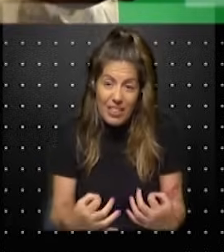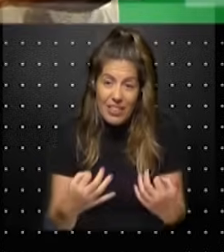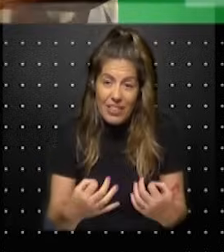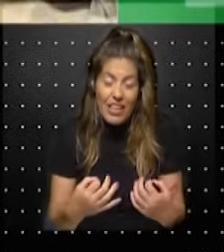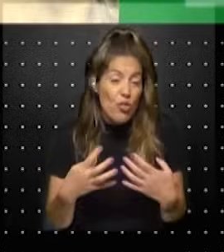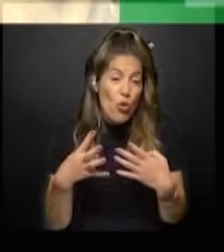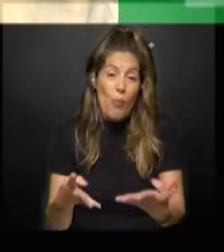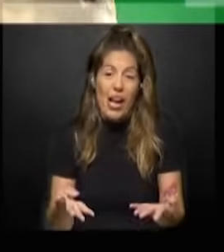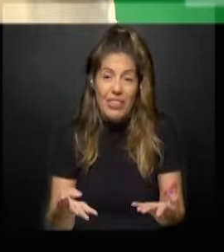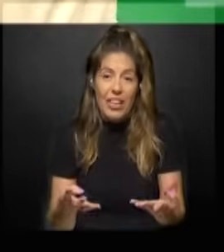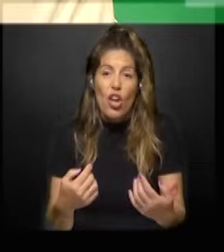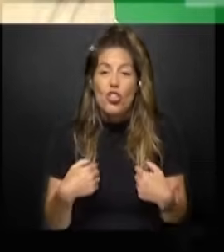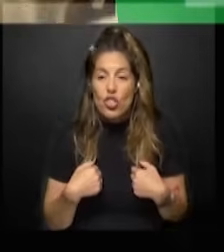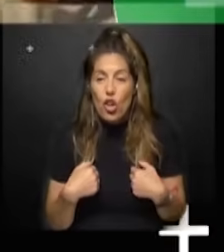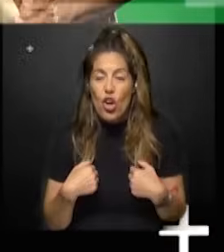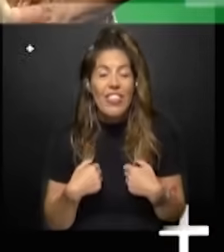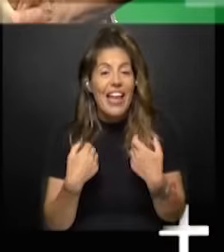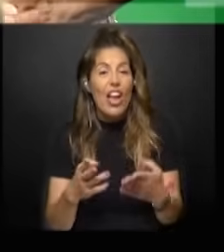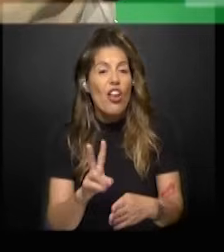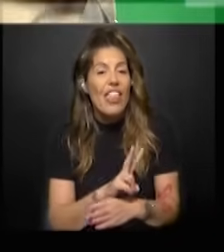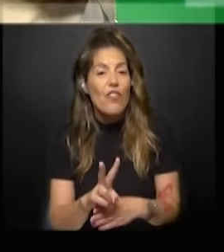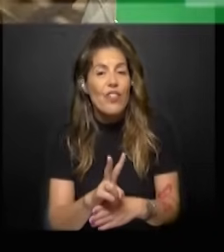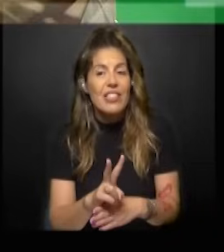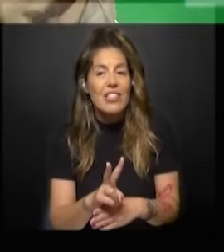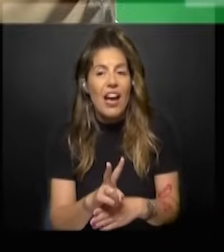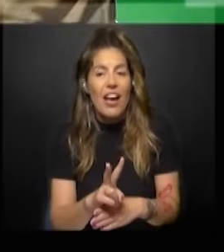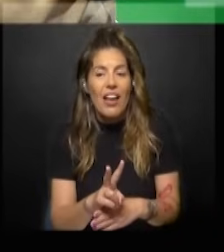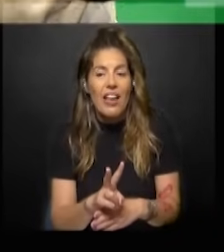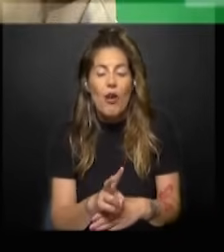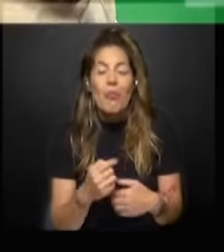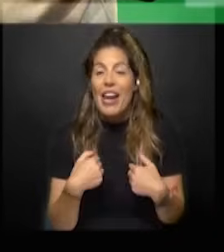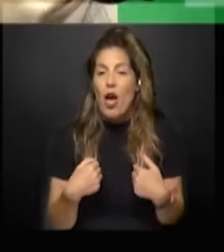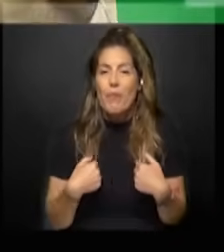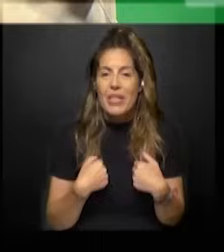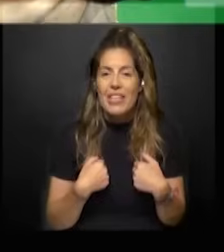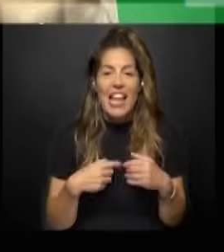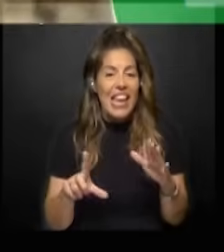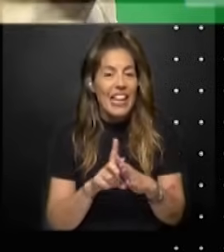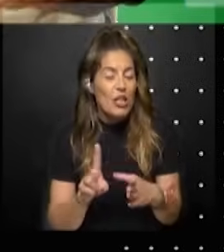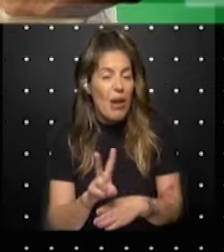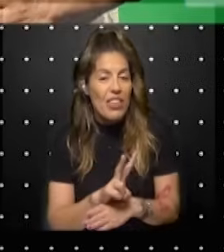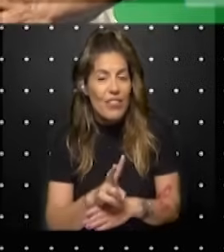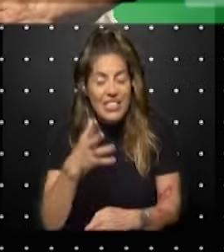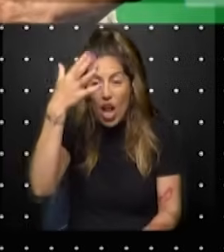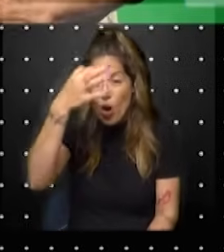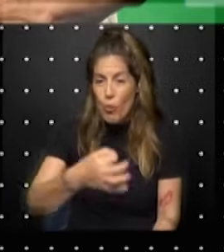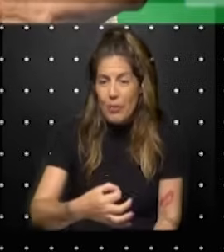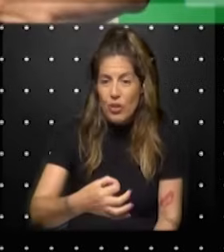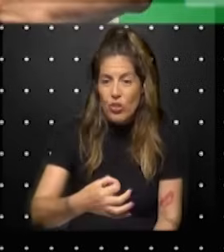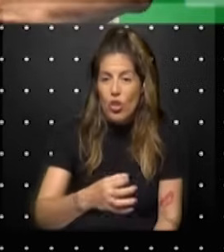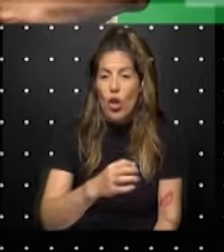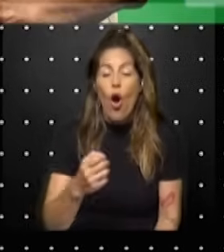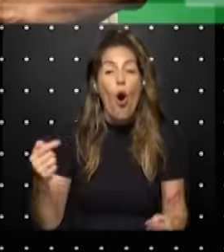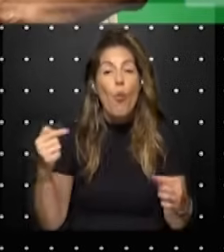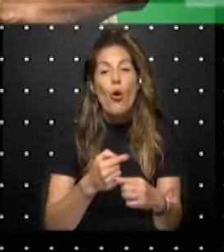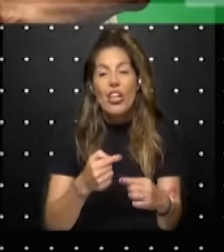combate en el cual yo me pongo del lado de la defensa propia. Para mí es de la legítima defensa de los pueblos